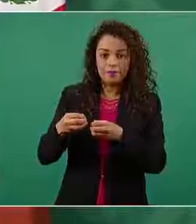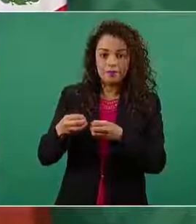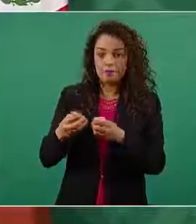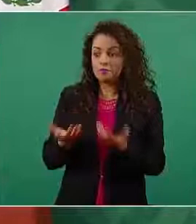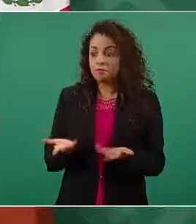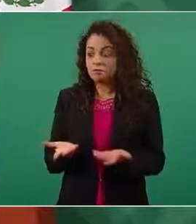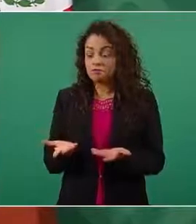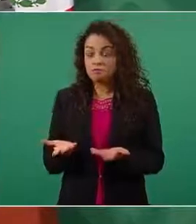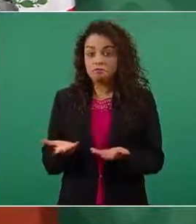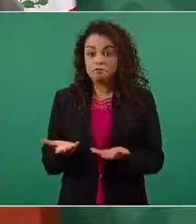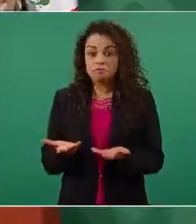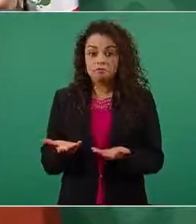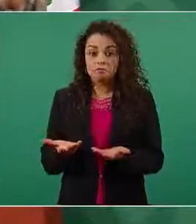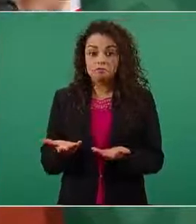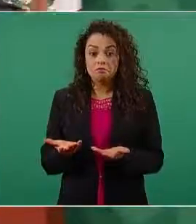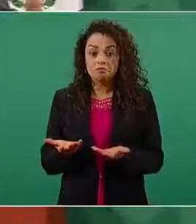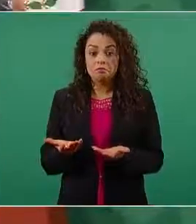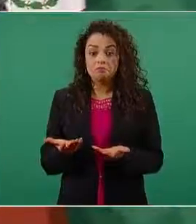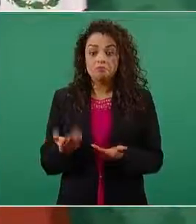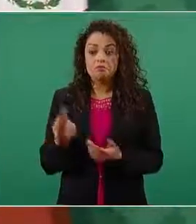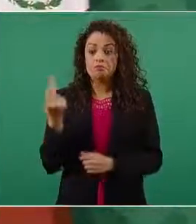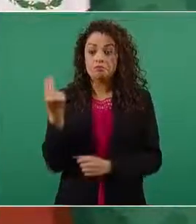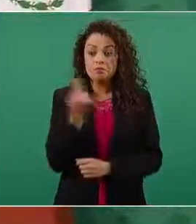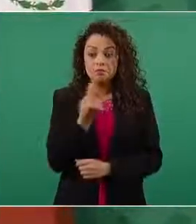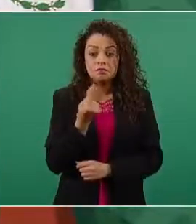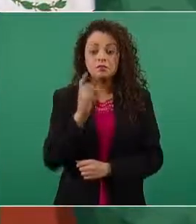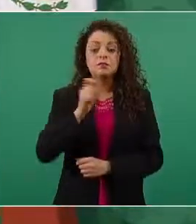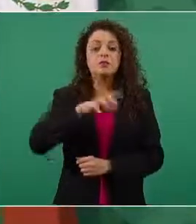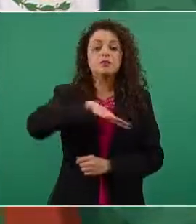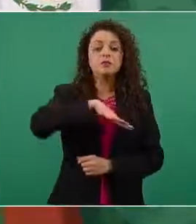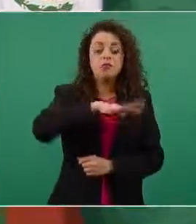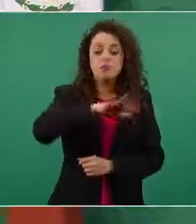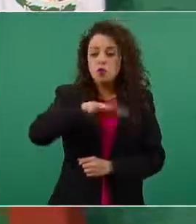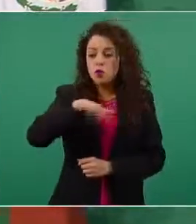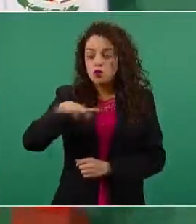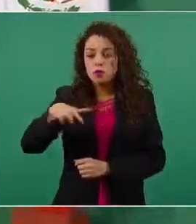Pues ahí tiene que andar buscando